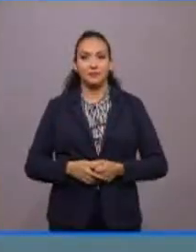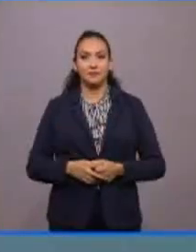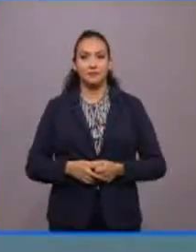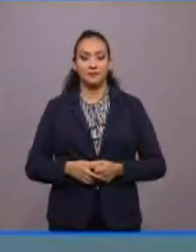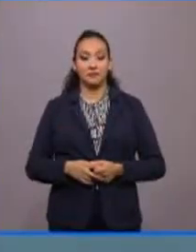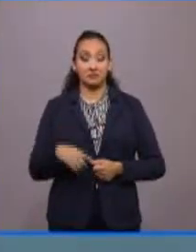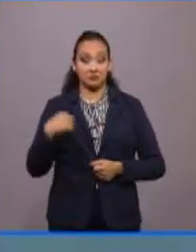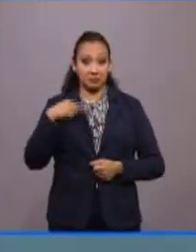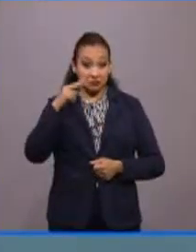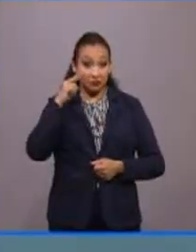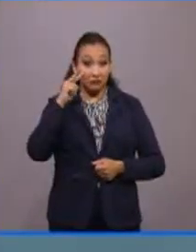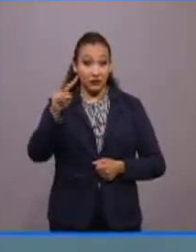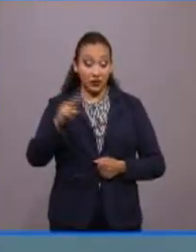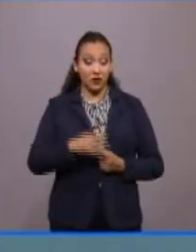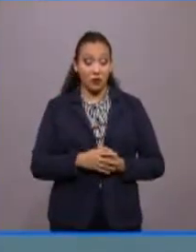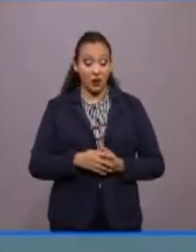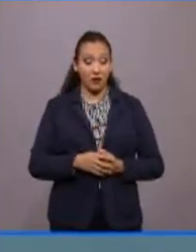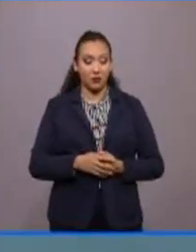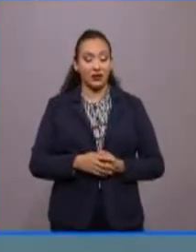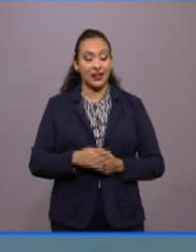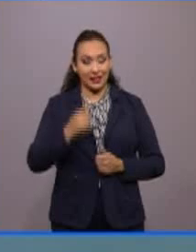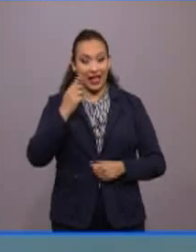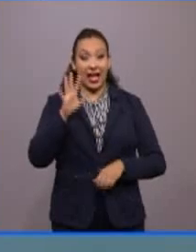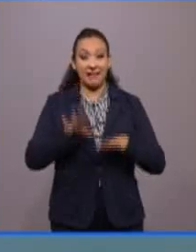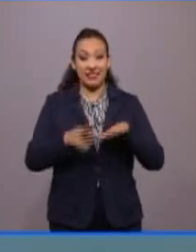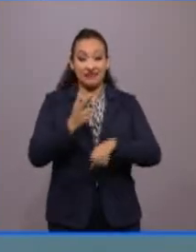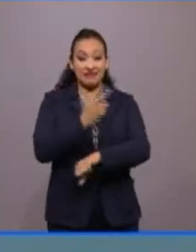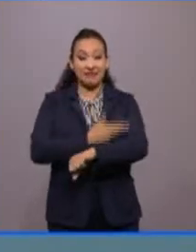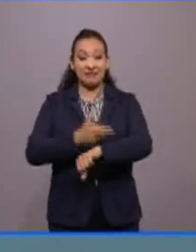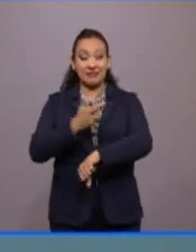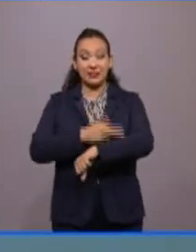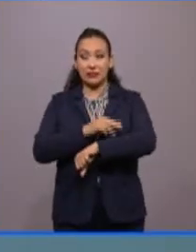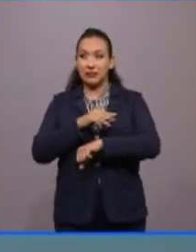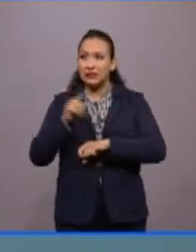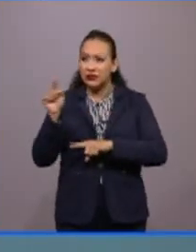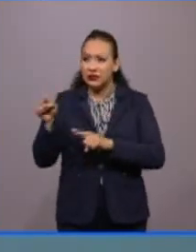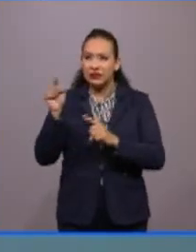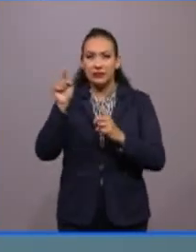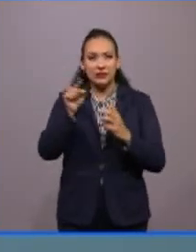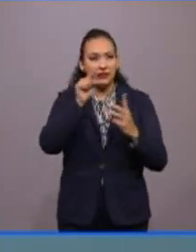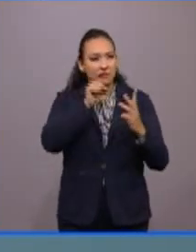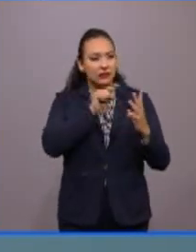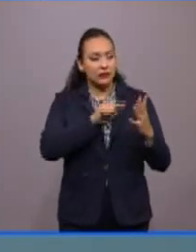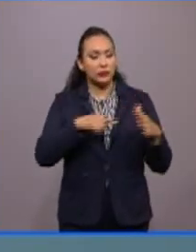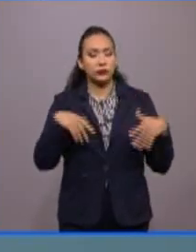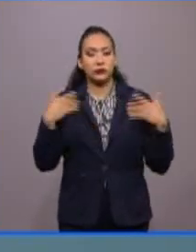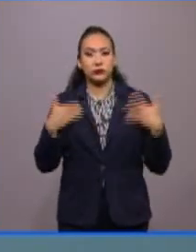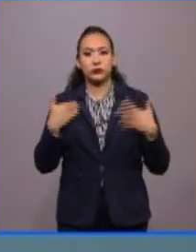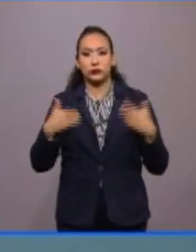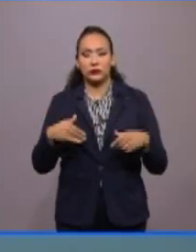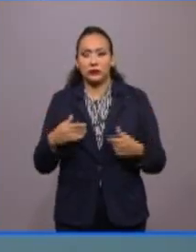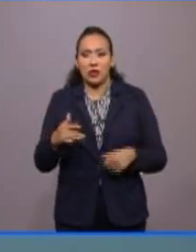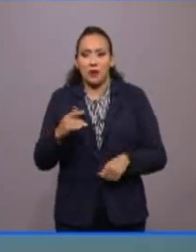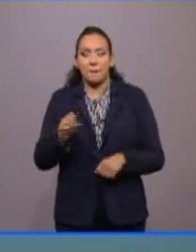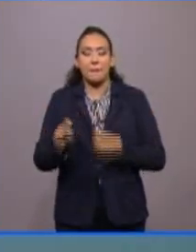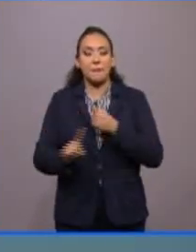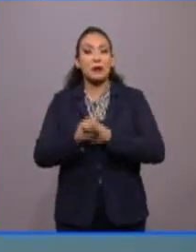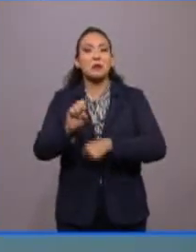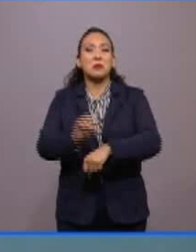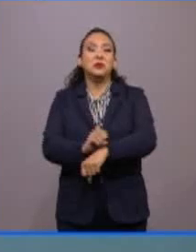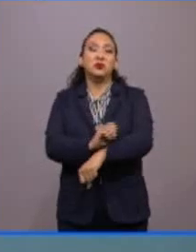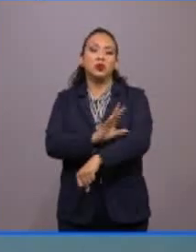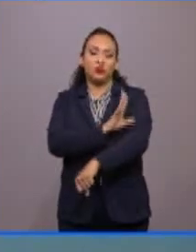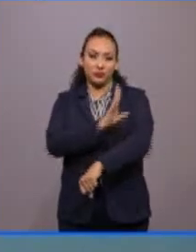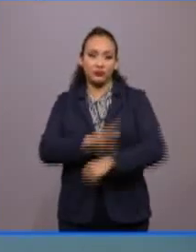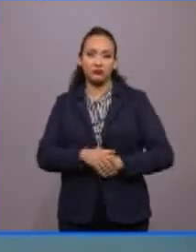que la inmensa mayoría de los casos es por esa situación emocional. Quizás a